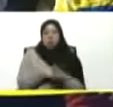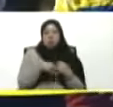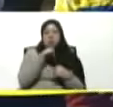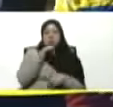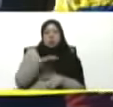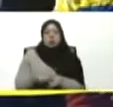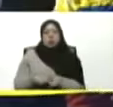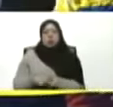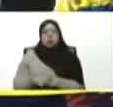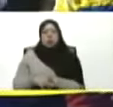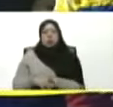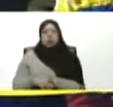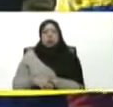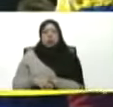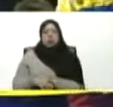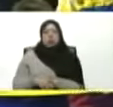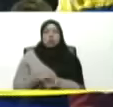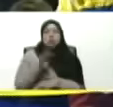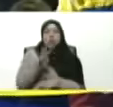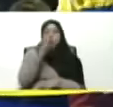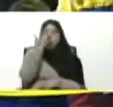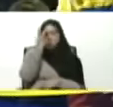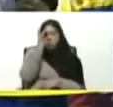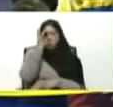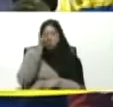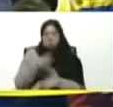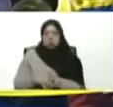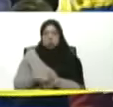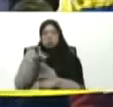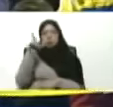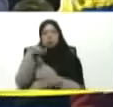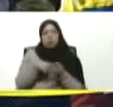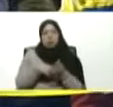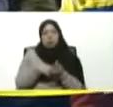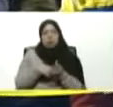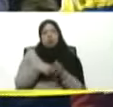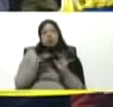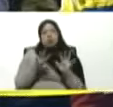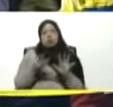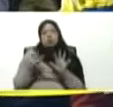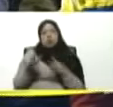historia. 4 de febrero, 1992.